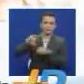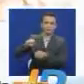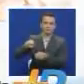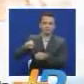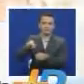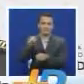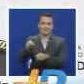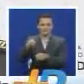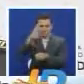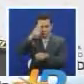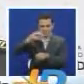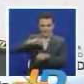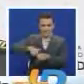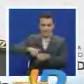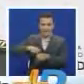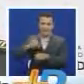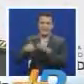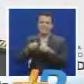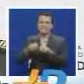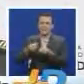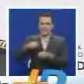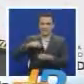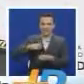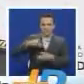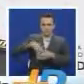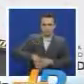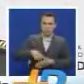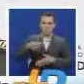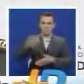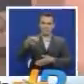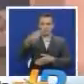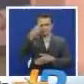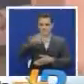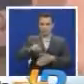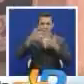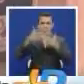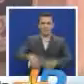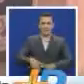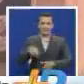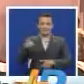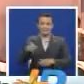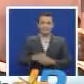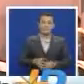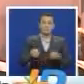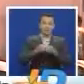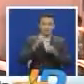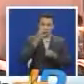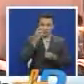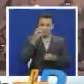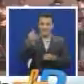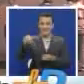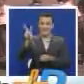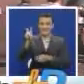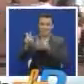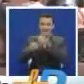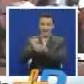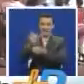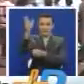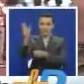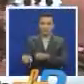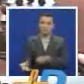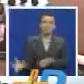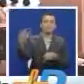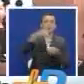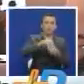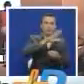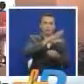aprehendido. Le hace la incautación de una pistola automática Broin. El joven de 17 años fue trasladado al centro de infancia y